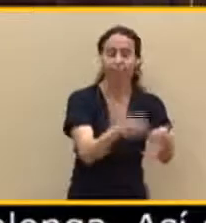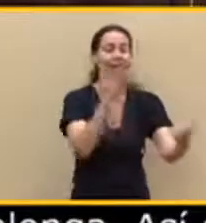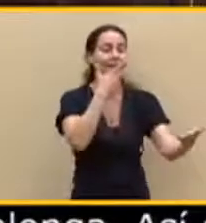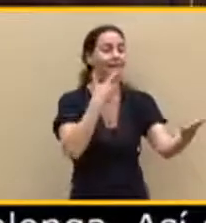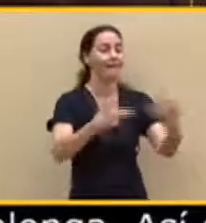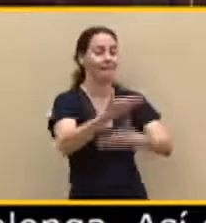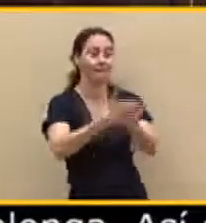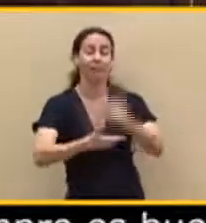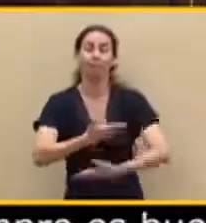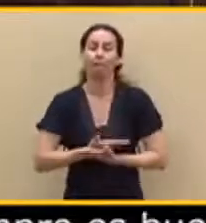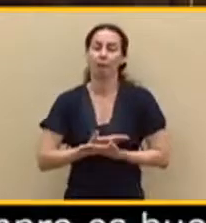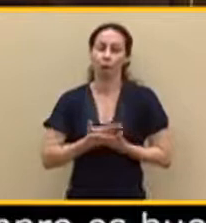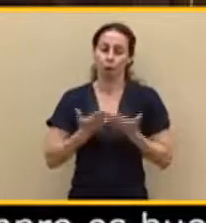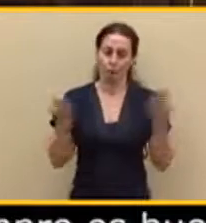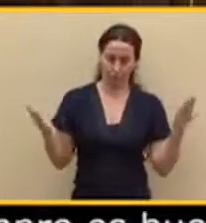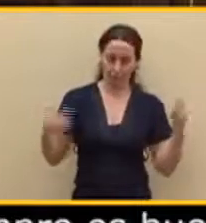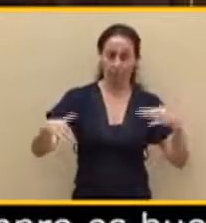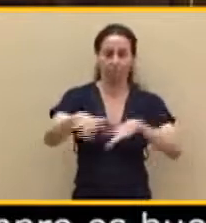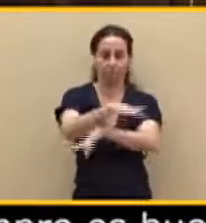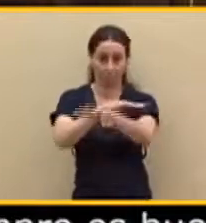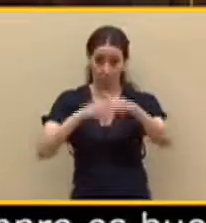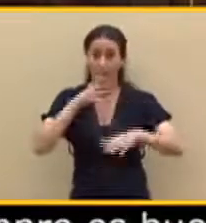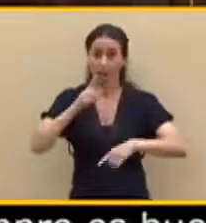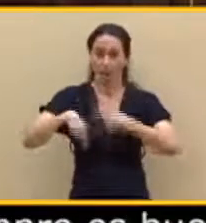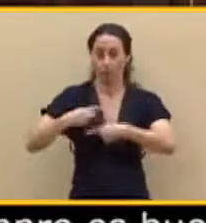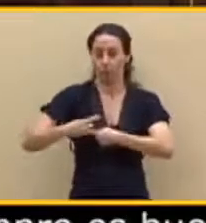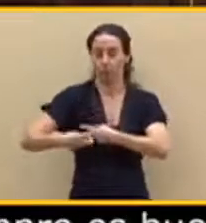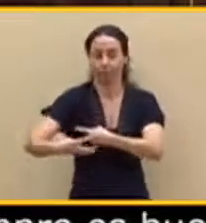y se transmitan entre generaciones. En quinto